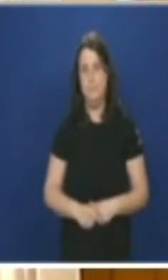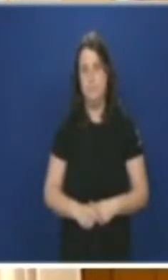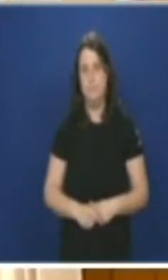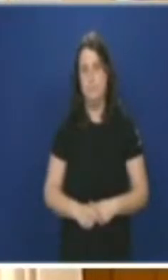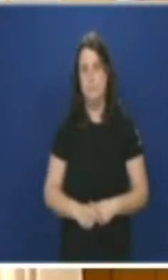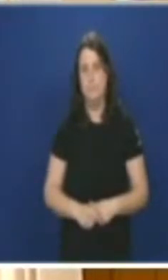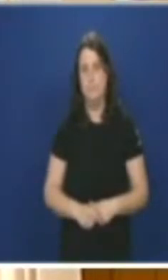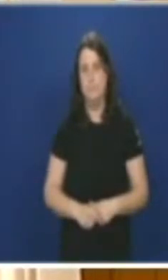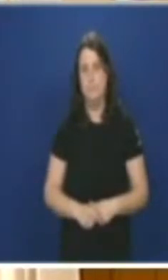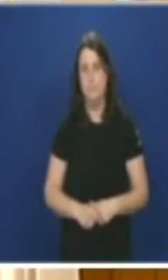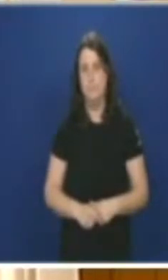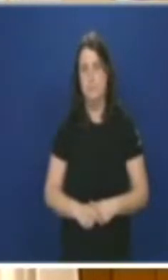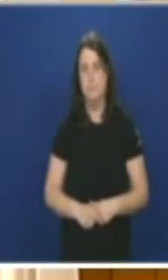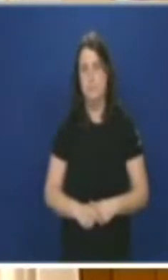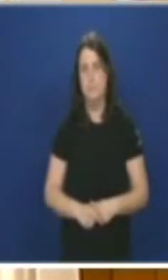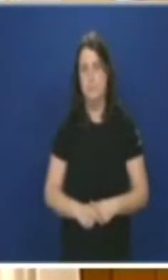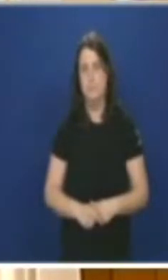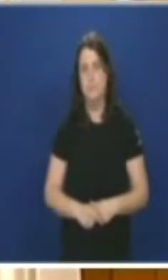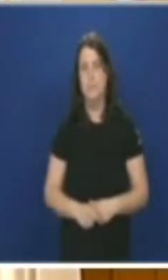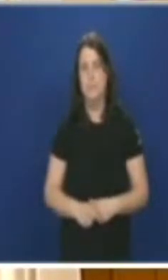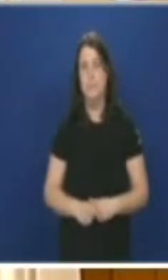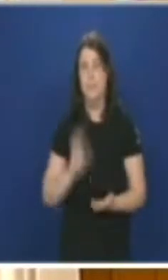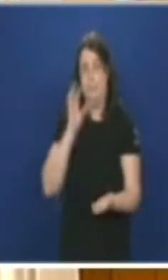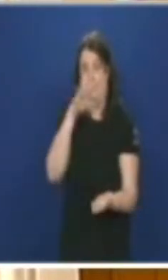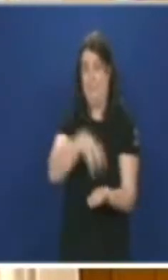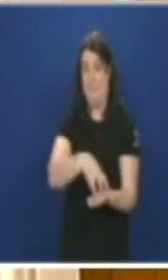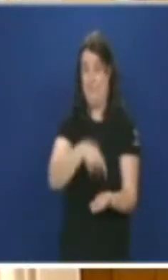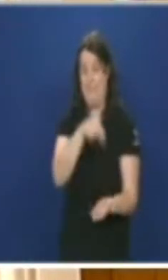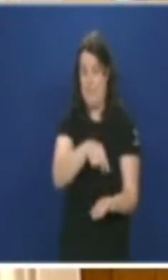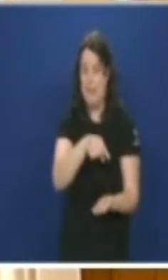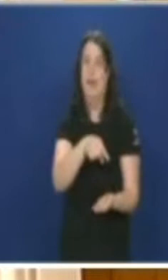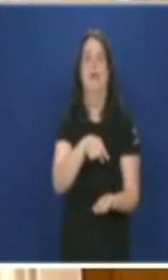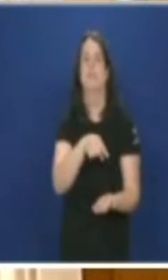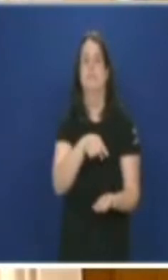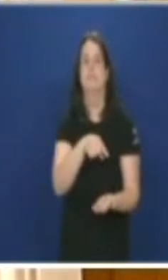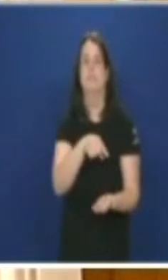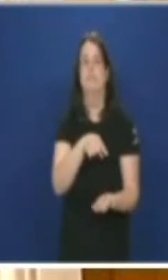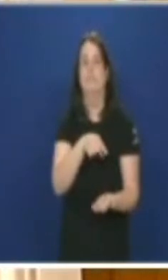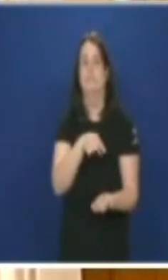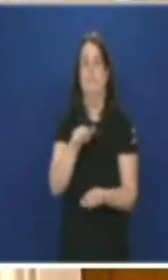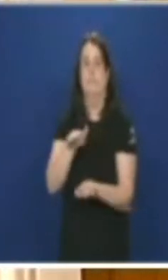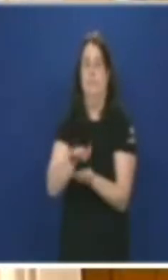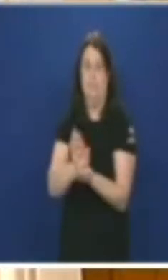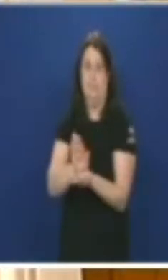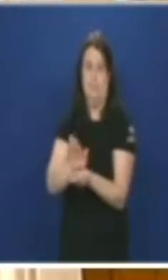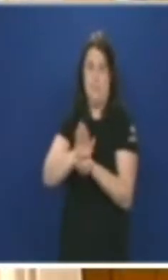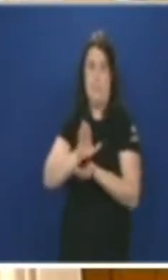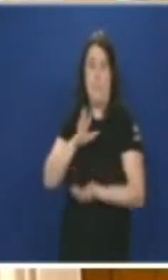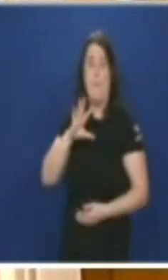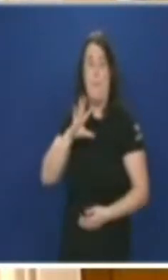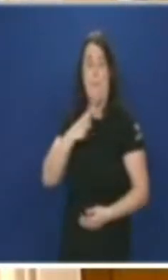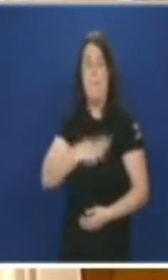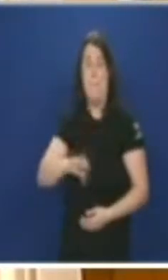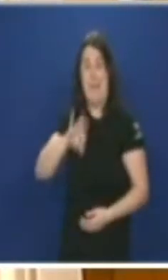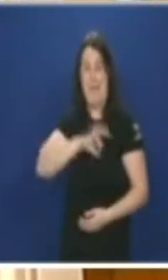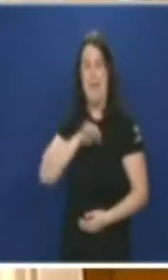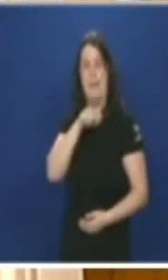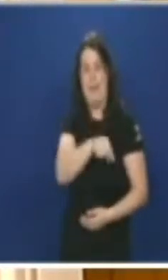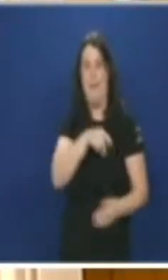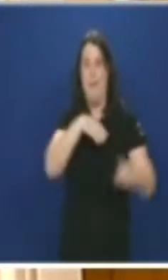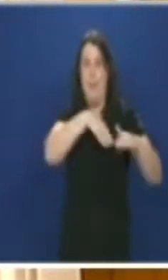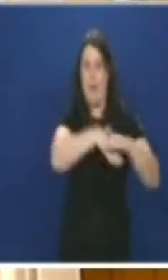Conservaremos, pois, na nosa sede, a medalla, tendo en conta estos